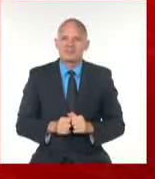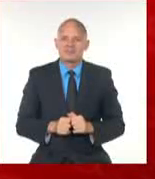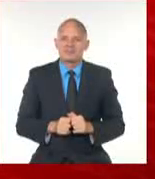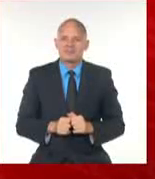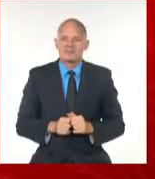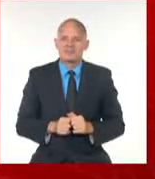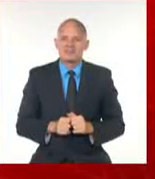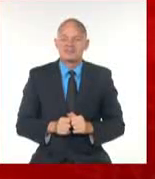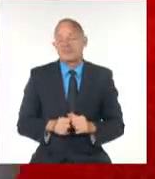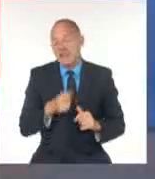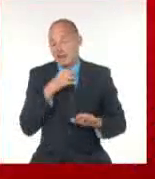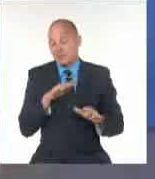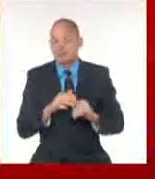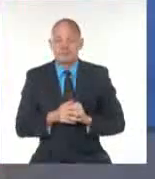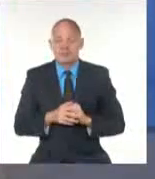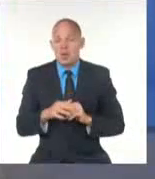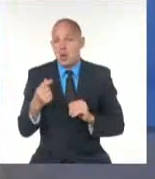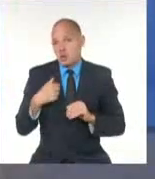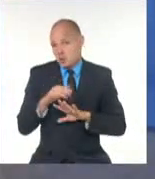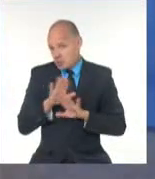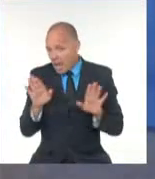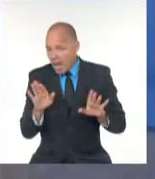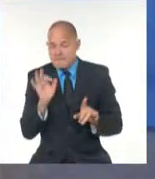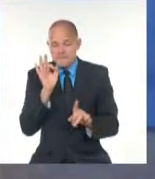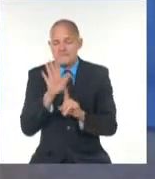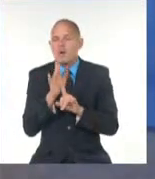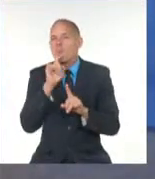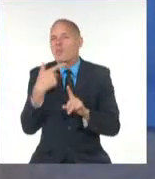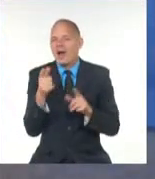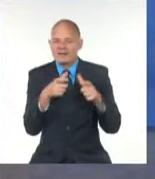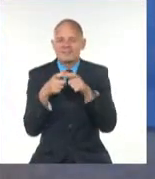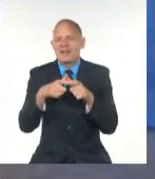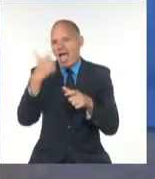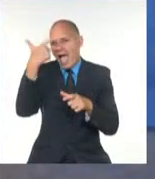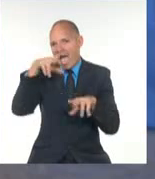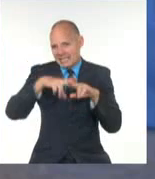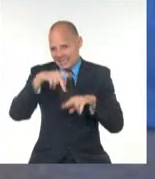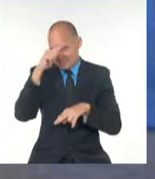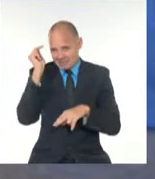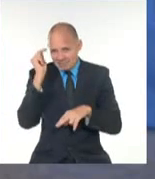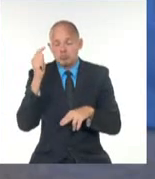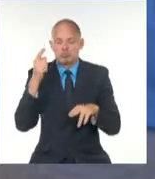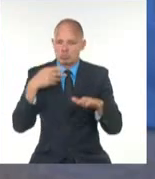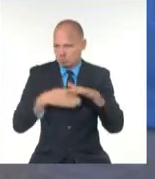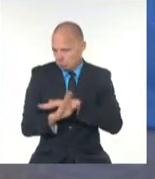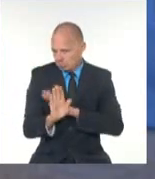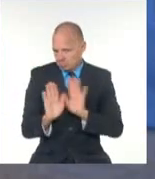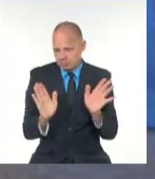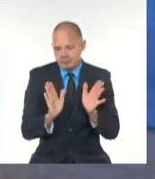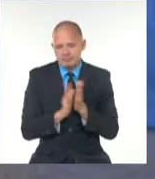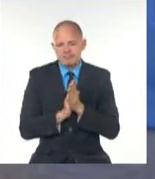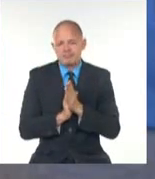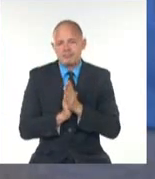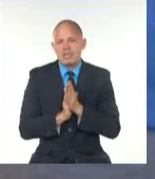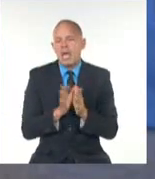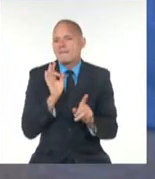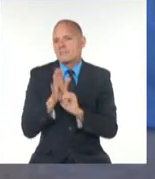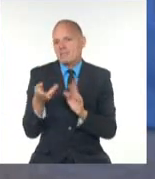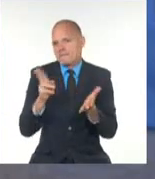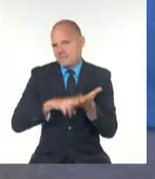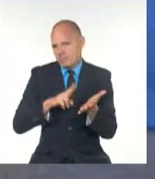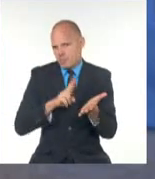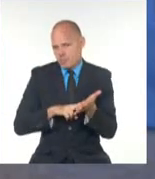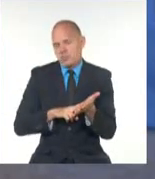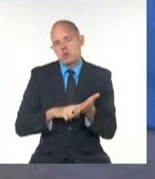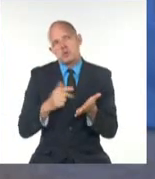En este caso entro a la HS, a la Asociación Hermanos Saiz, desde la misma participación en